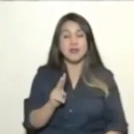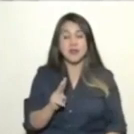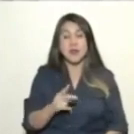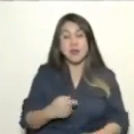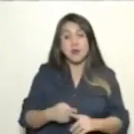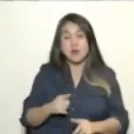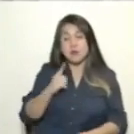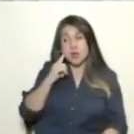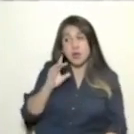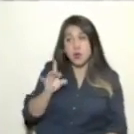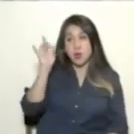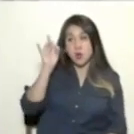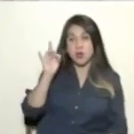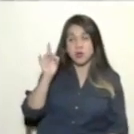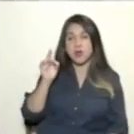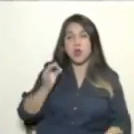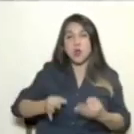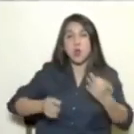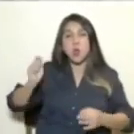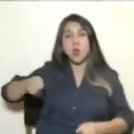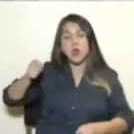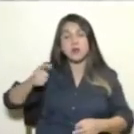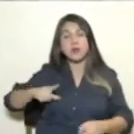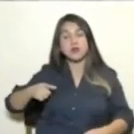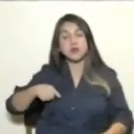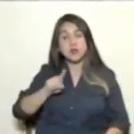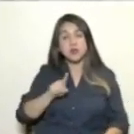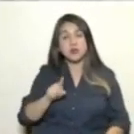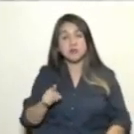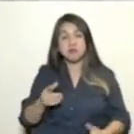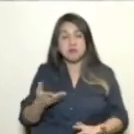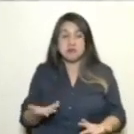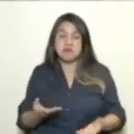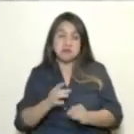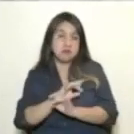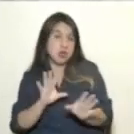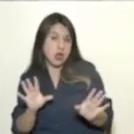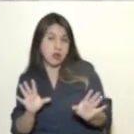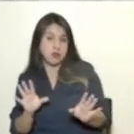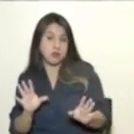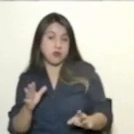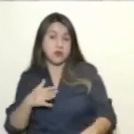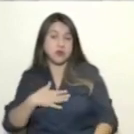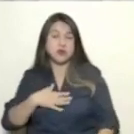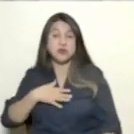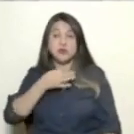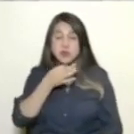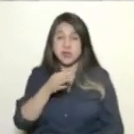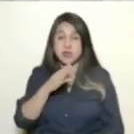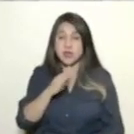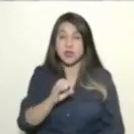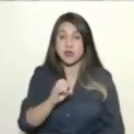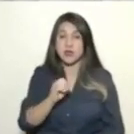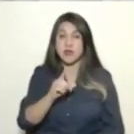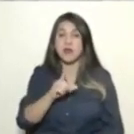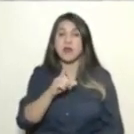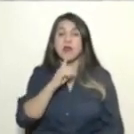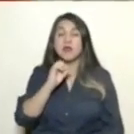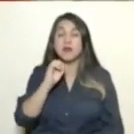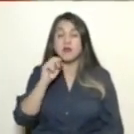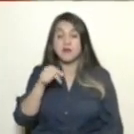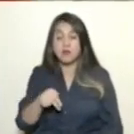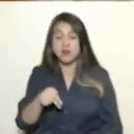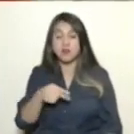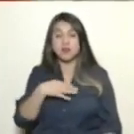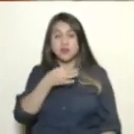por si lo encauzaba un juez en Estados Unidos. Entonces, claro, he leído a Bolton ahora ahí. Pues. No, pero yo